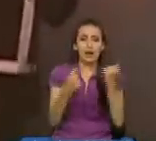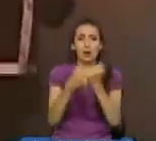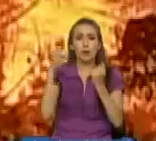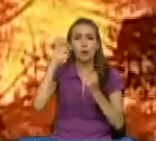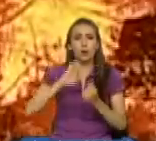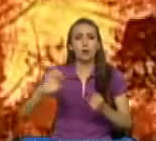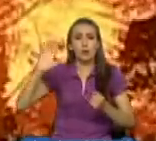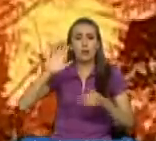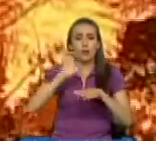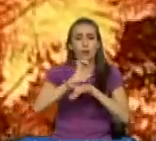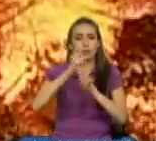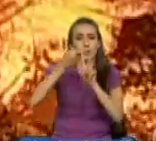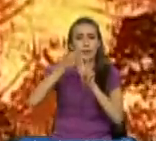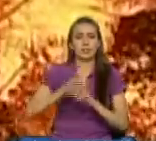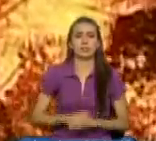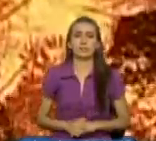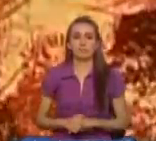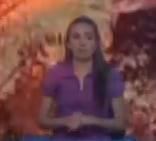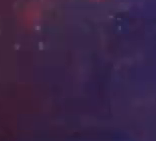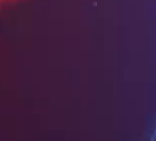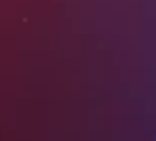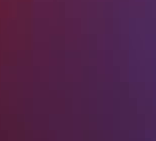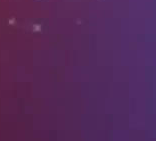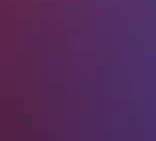Europea filara Ecuador